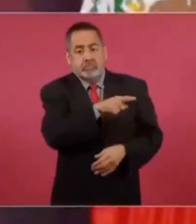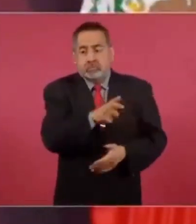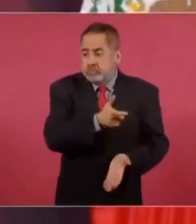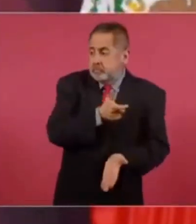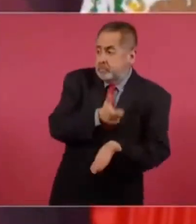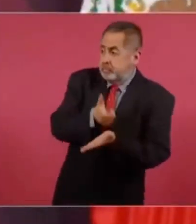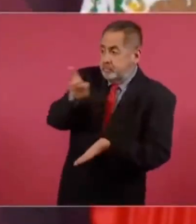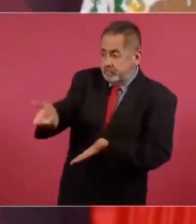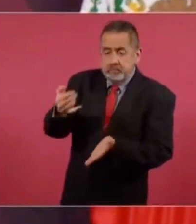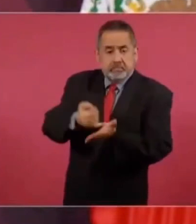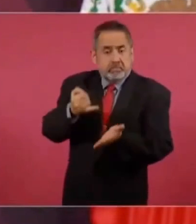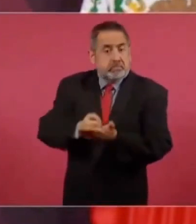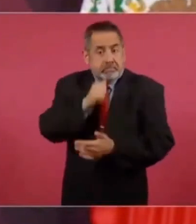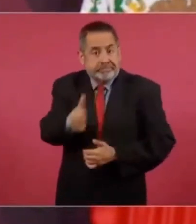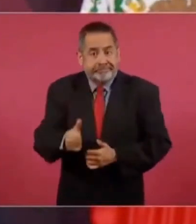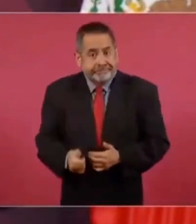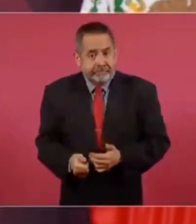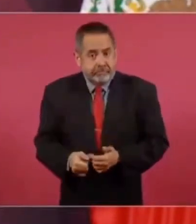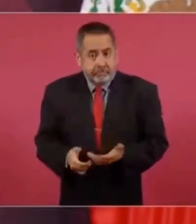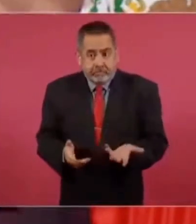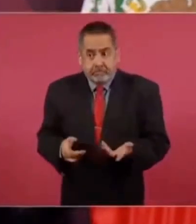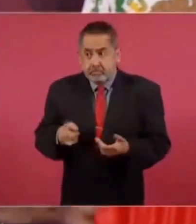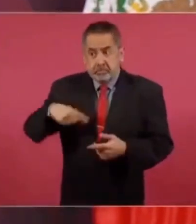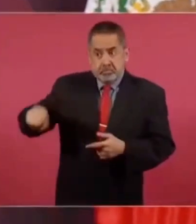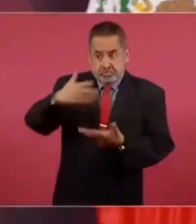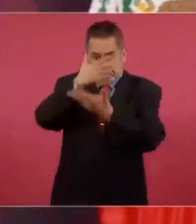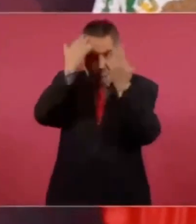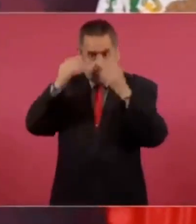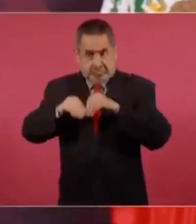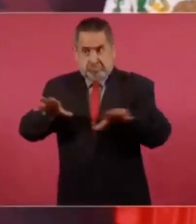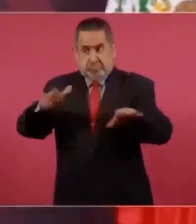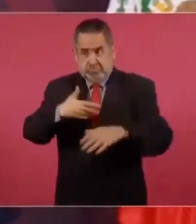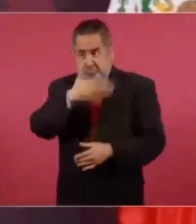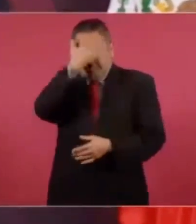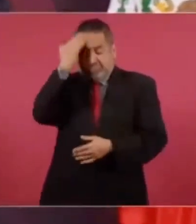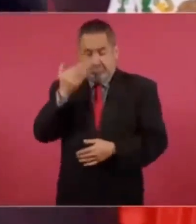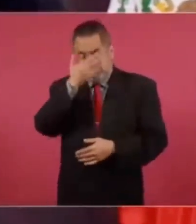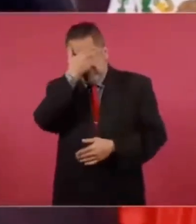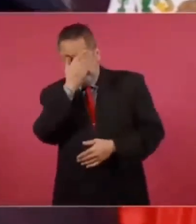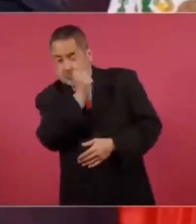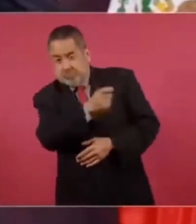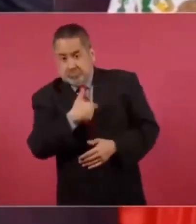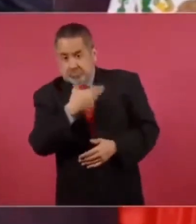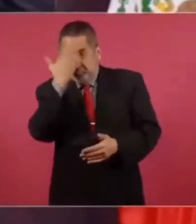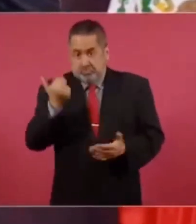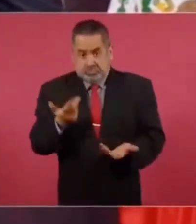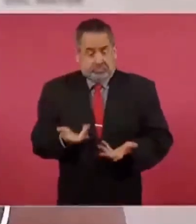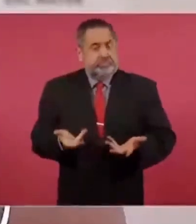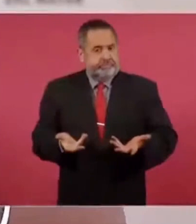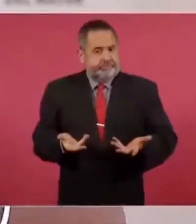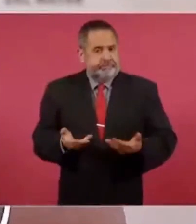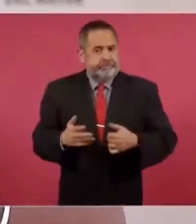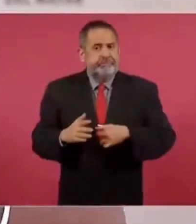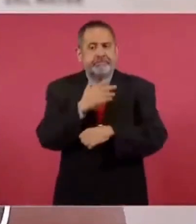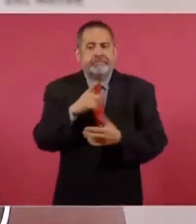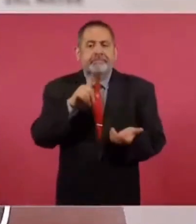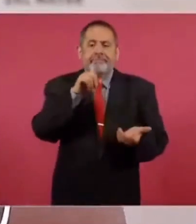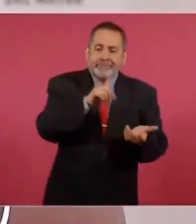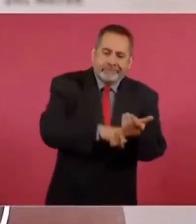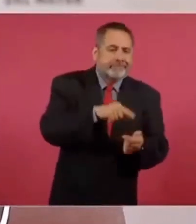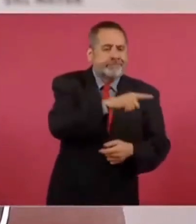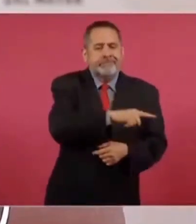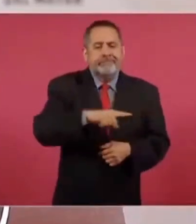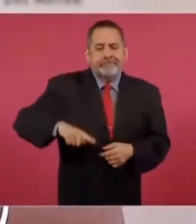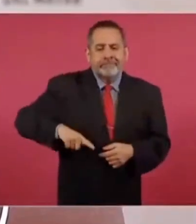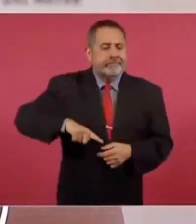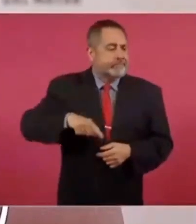impuestos. Eso no se sabía, porque era parte también de las relaciones